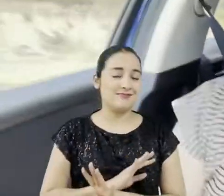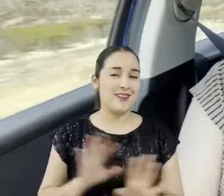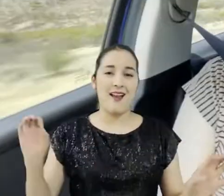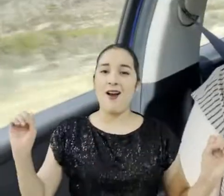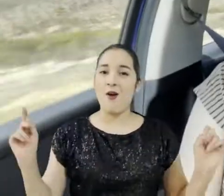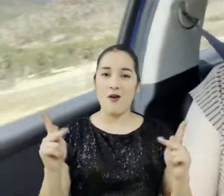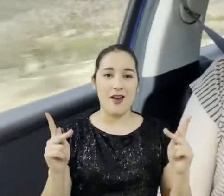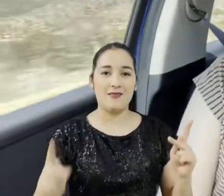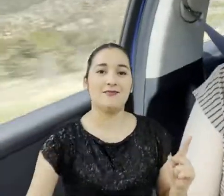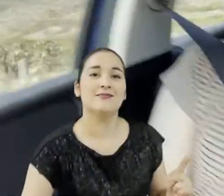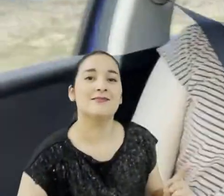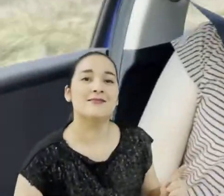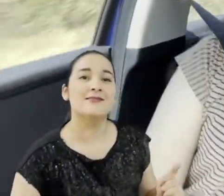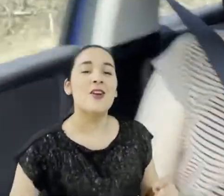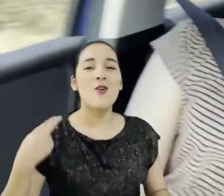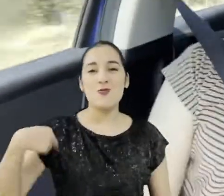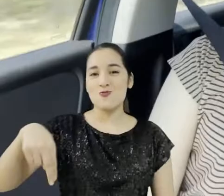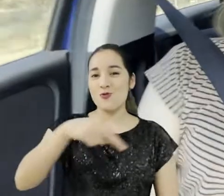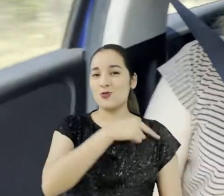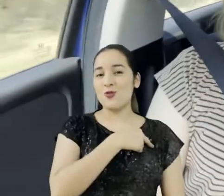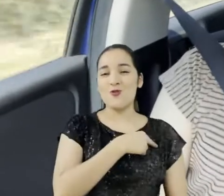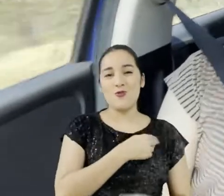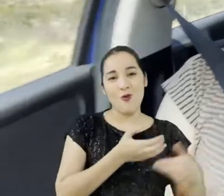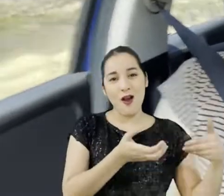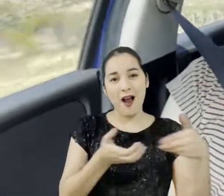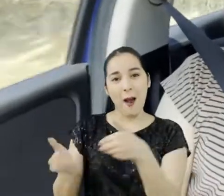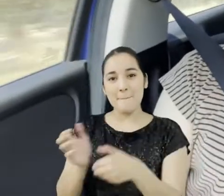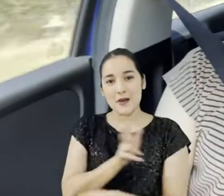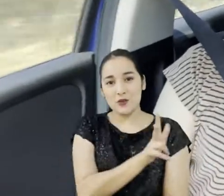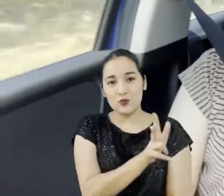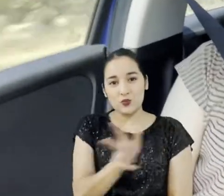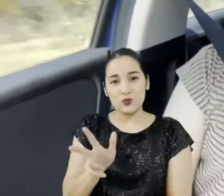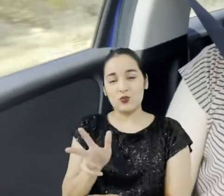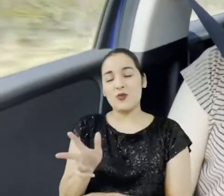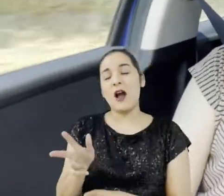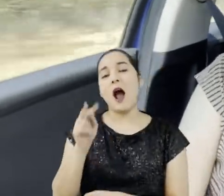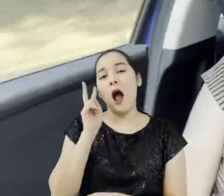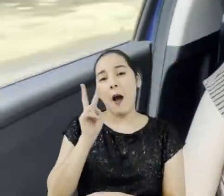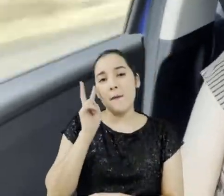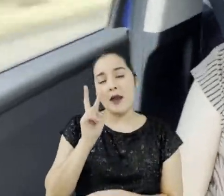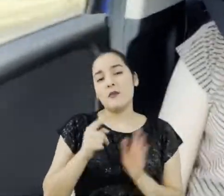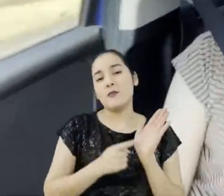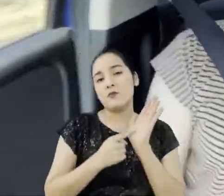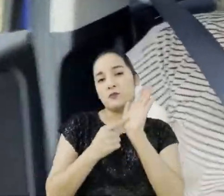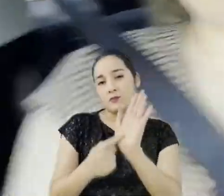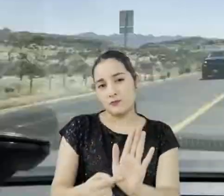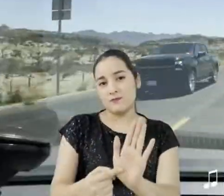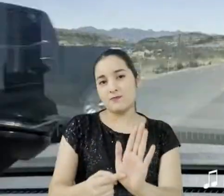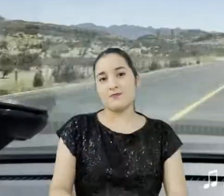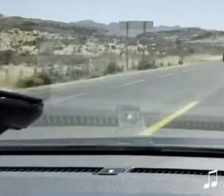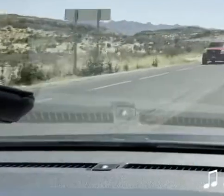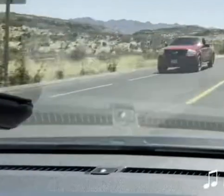Saludos. Bueno, vamos en camino. Y ahorita les enseñamos qué hacemos.